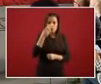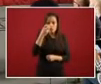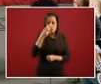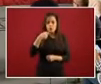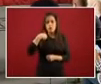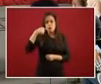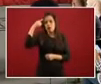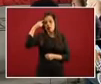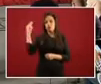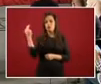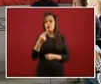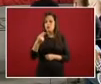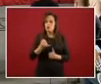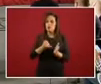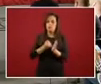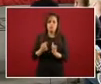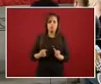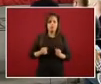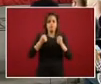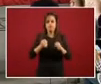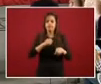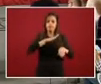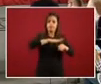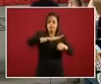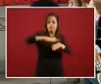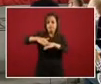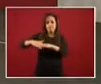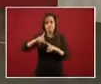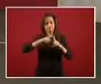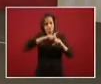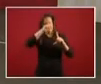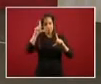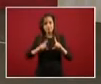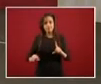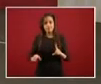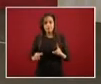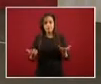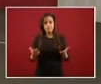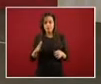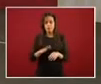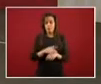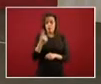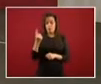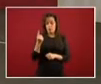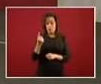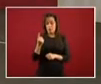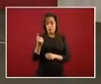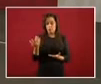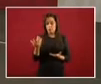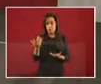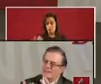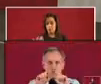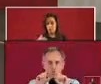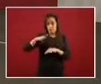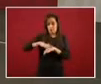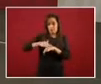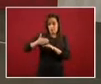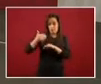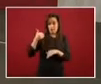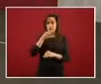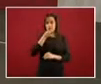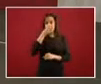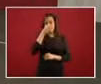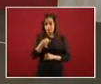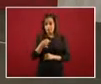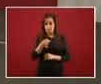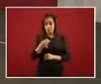hoy. Lo que vemos es que las medidas de distanciamiento social, a las que hemos llamado Jornada